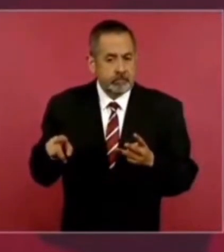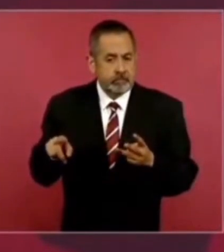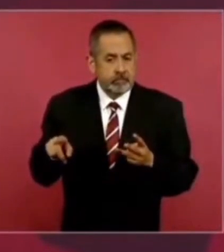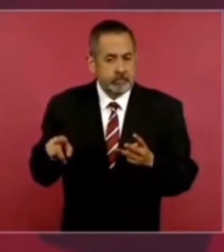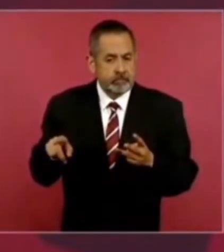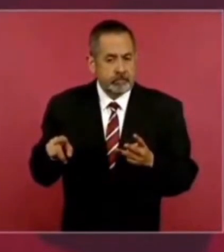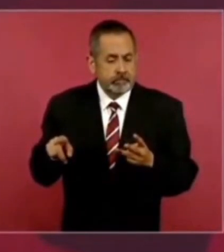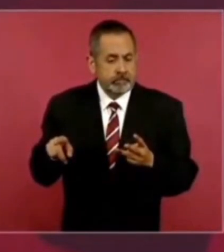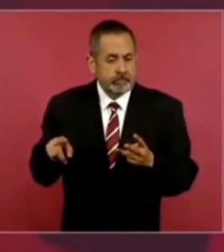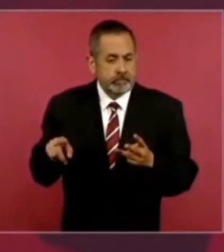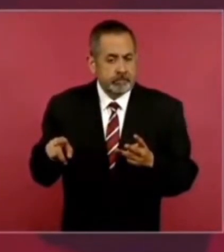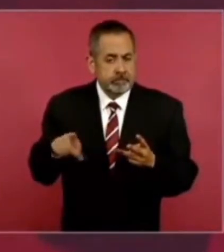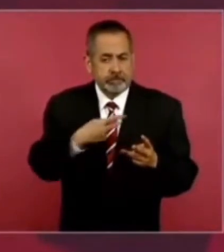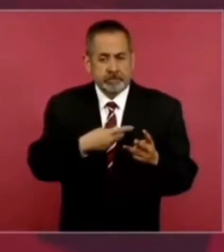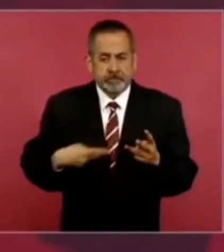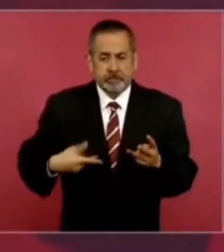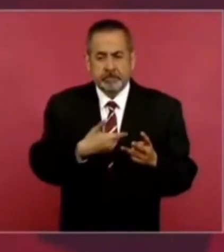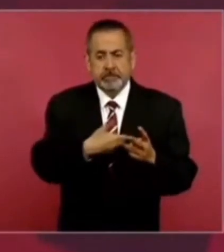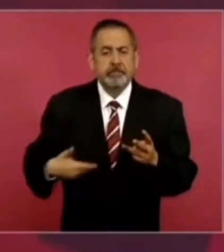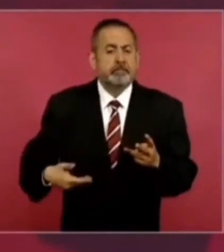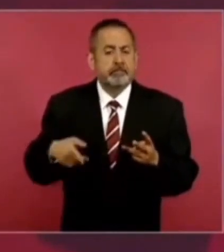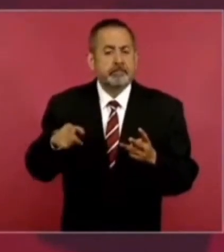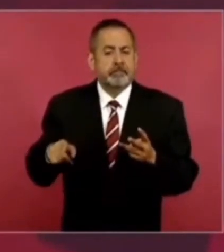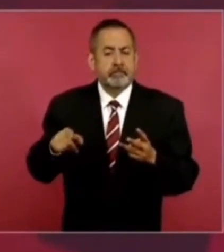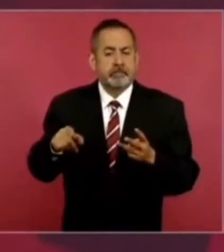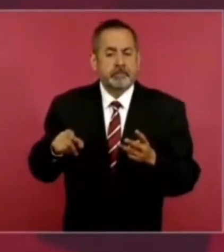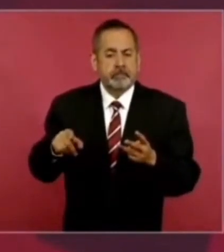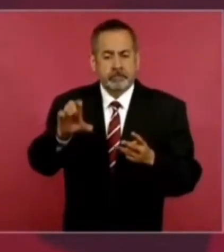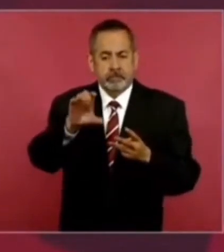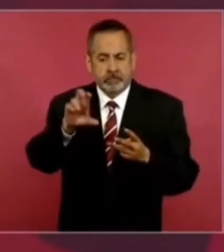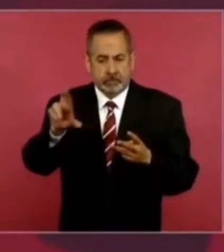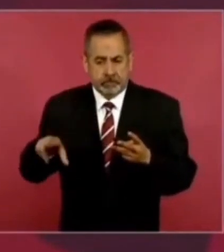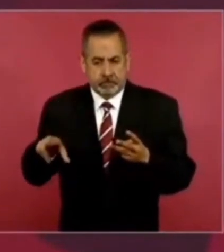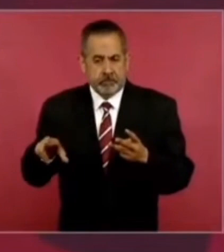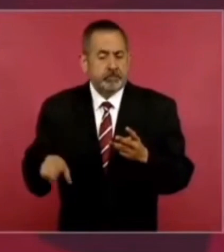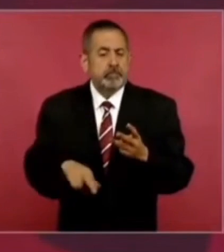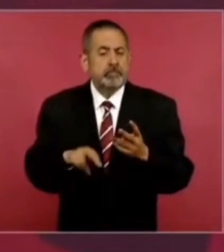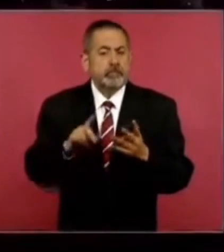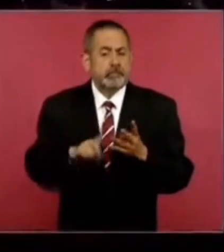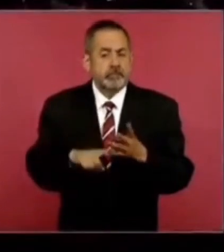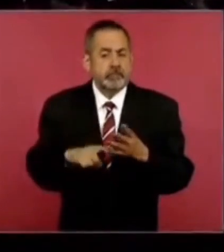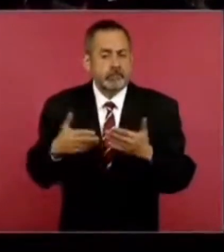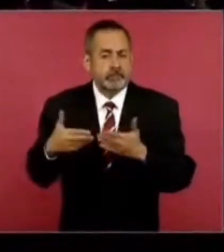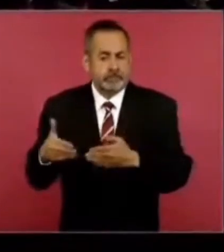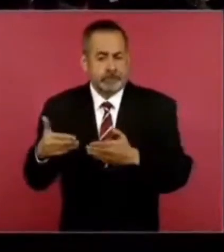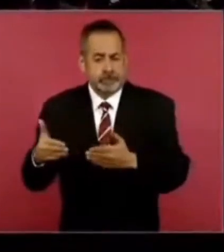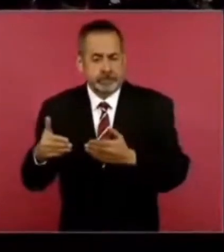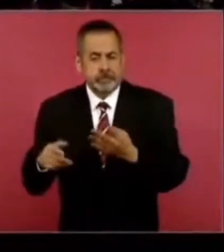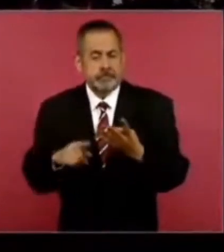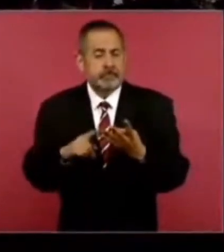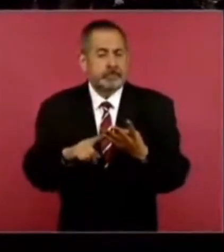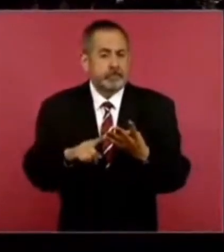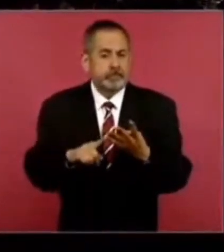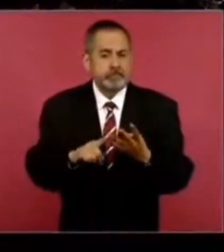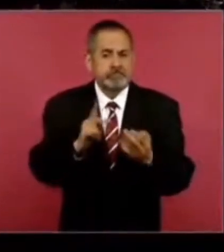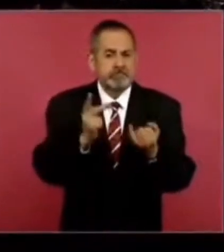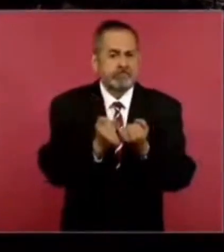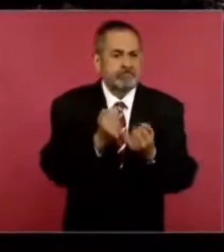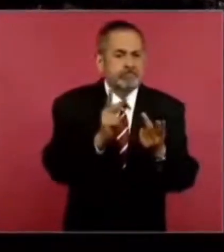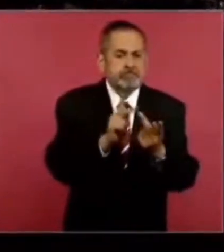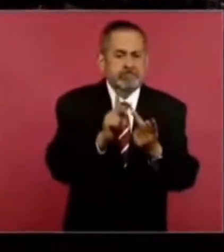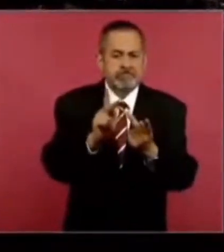de la vicepresidenta de Costa Rica, de Panamá, y coincide.